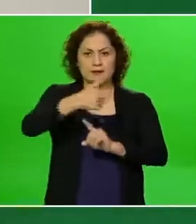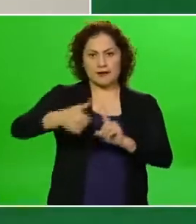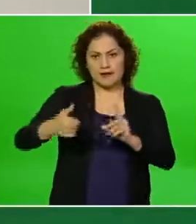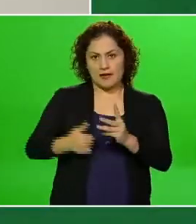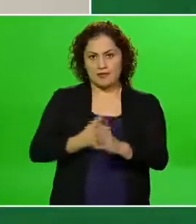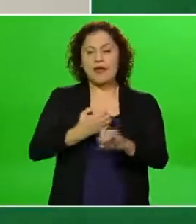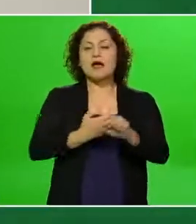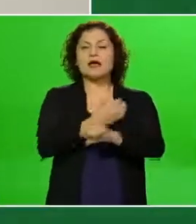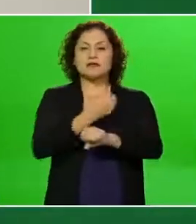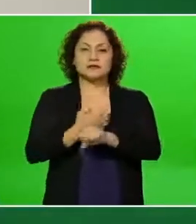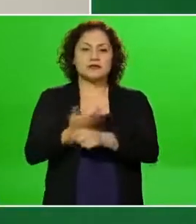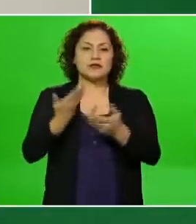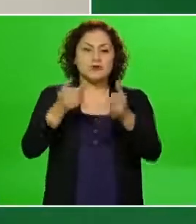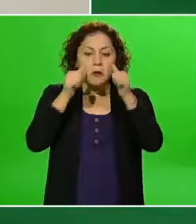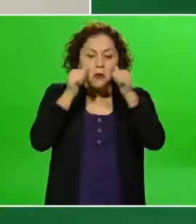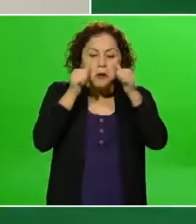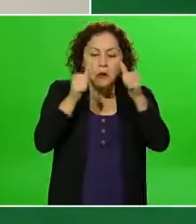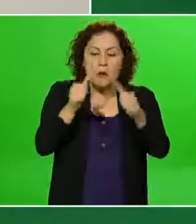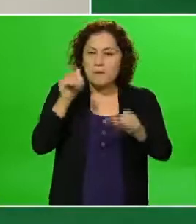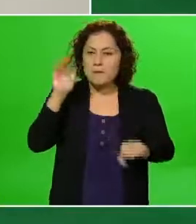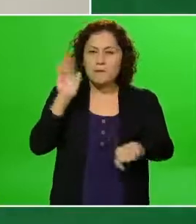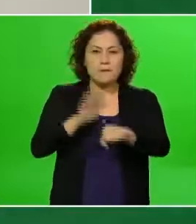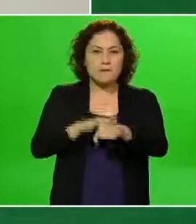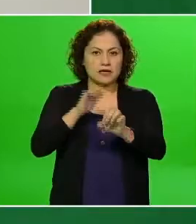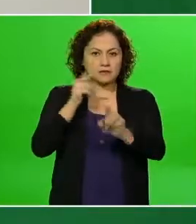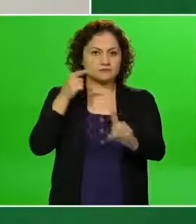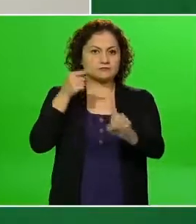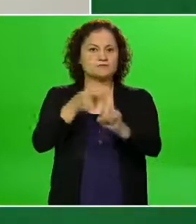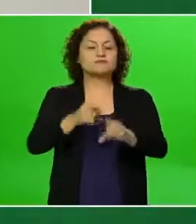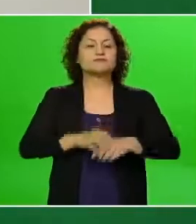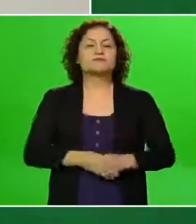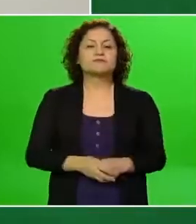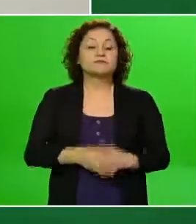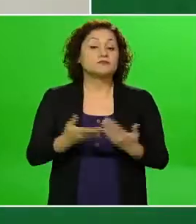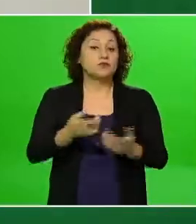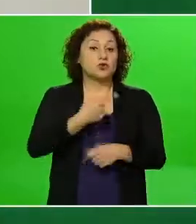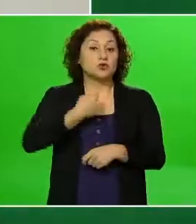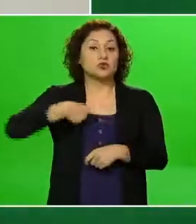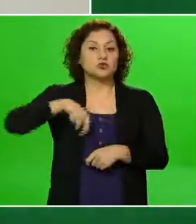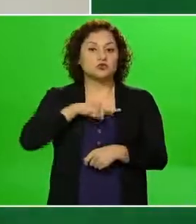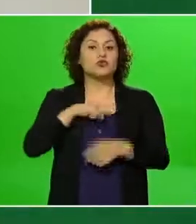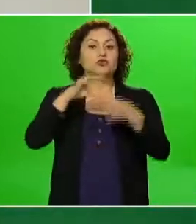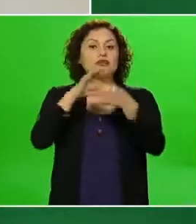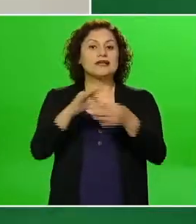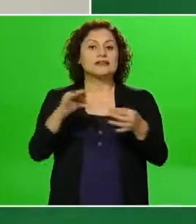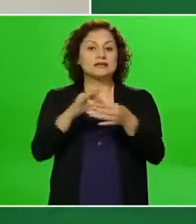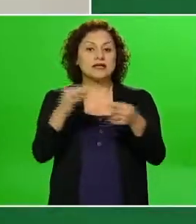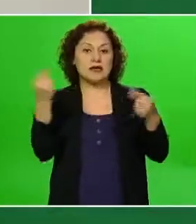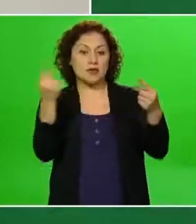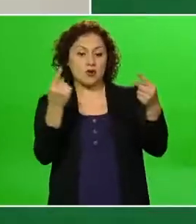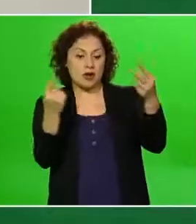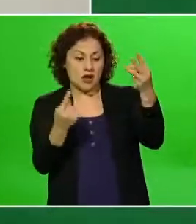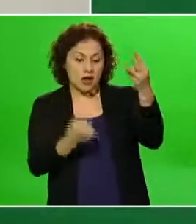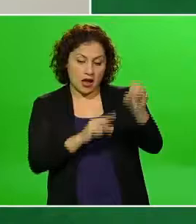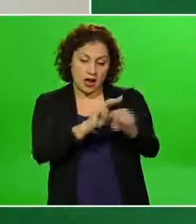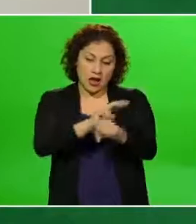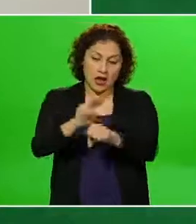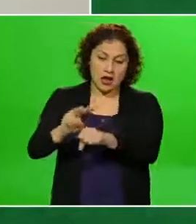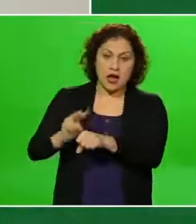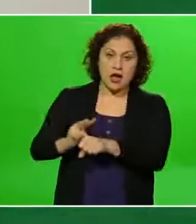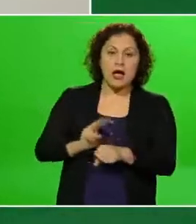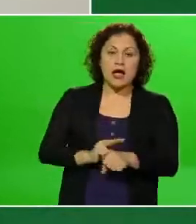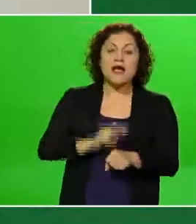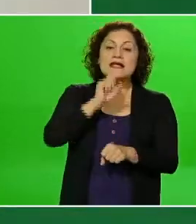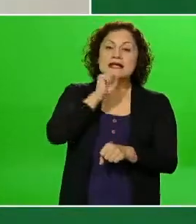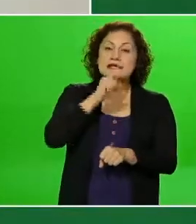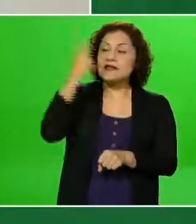focalización de las mismas. Y hablamos siempre de las acciones porque recordemos que ese es uno de los objetivos principales del semáforo.